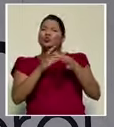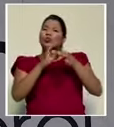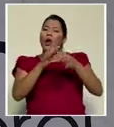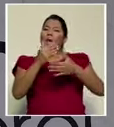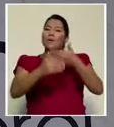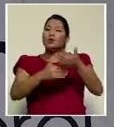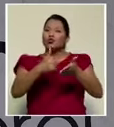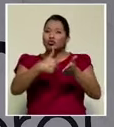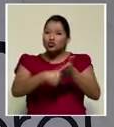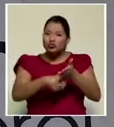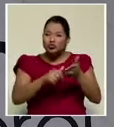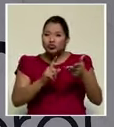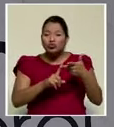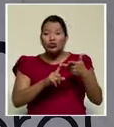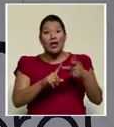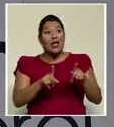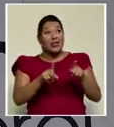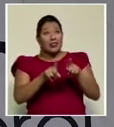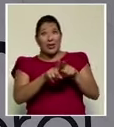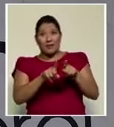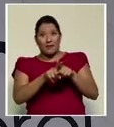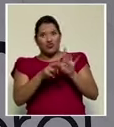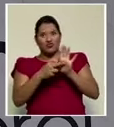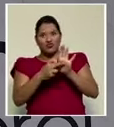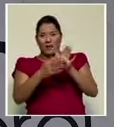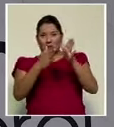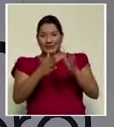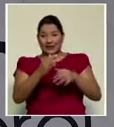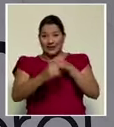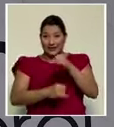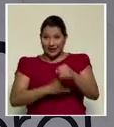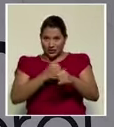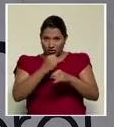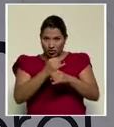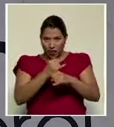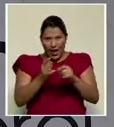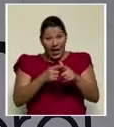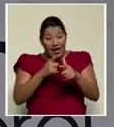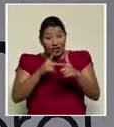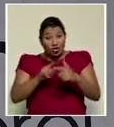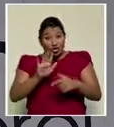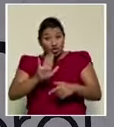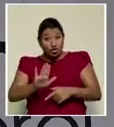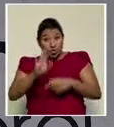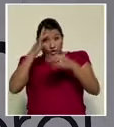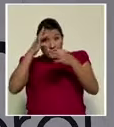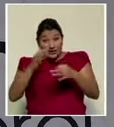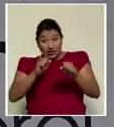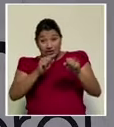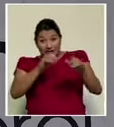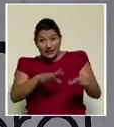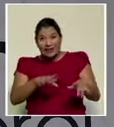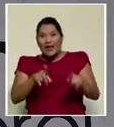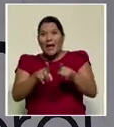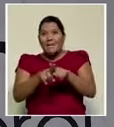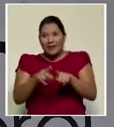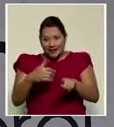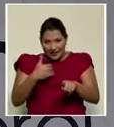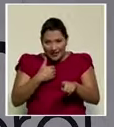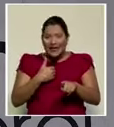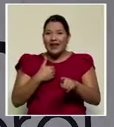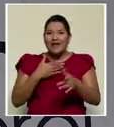disertante, invitado internacional, de modo que esto también ha tenido repercusión internacional. Nadie esperaba que el presidente del